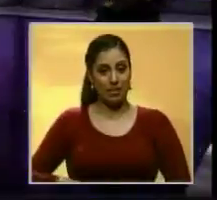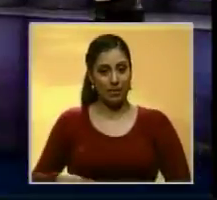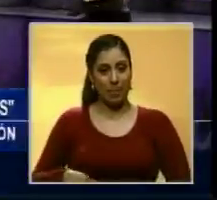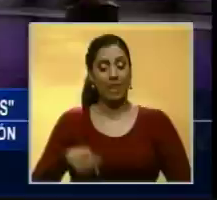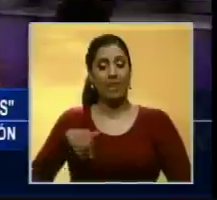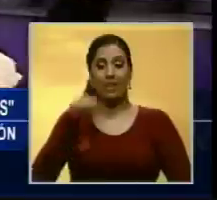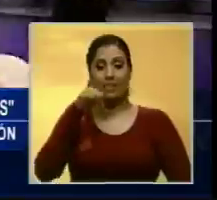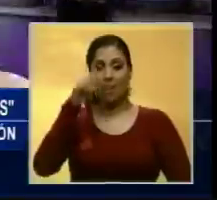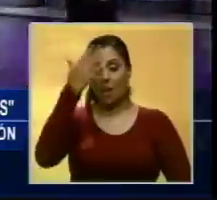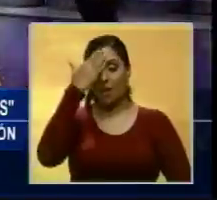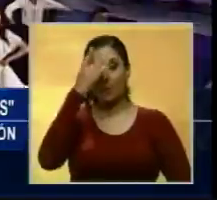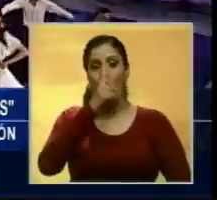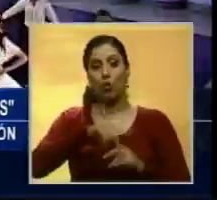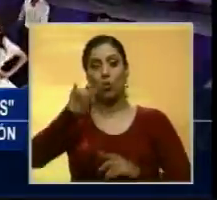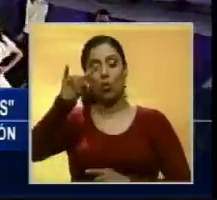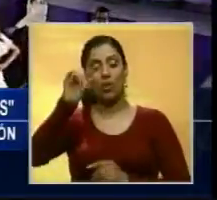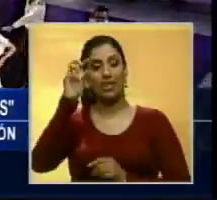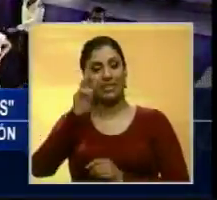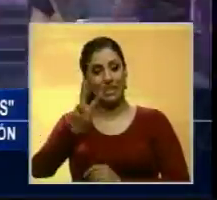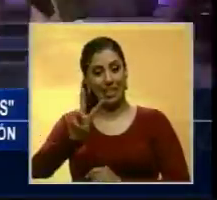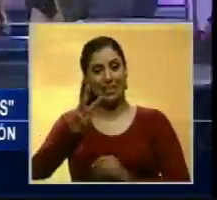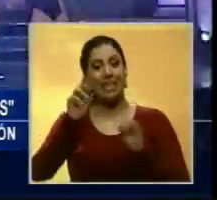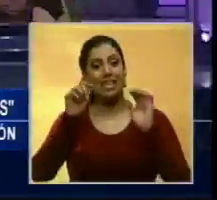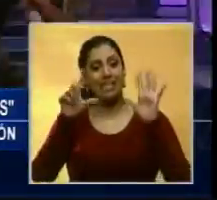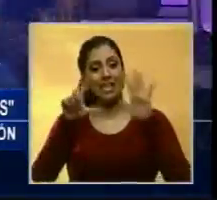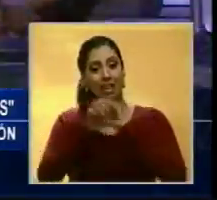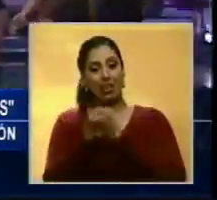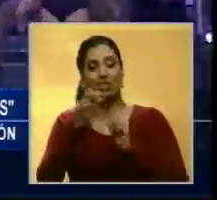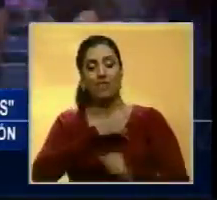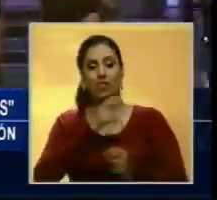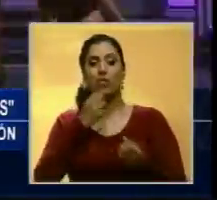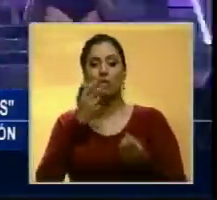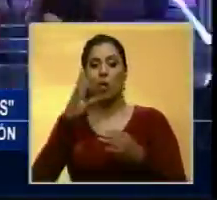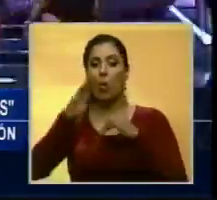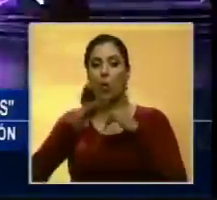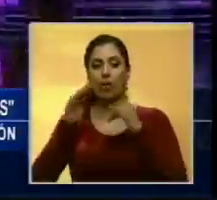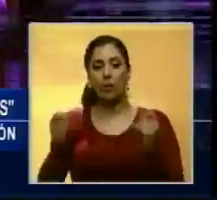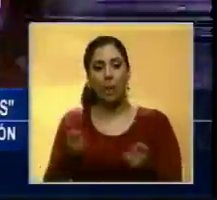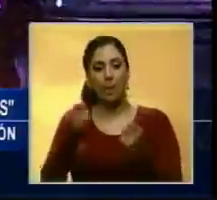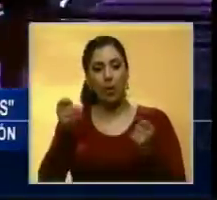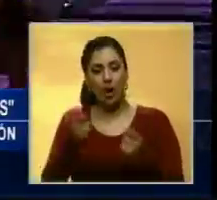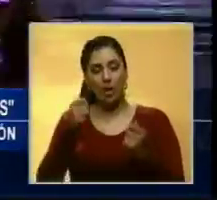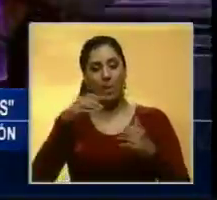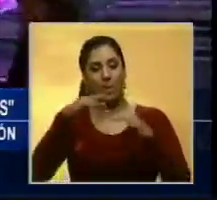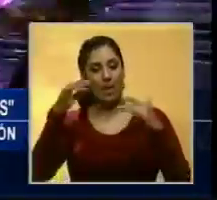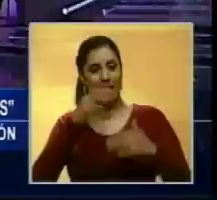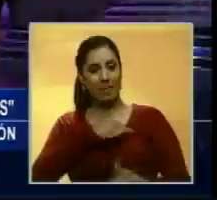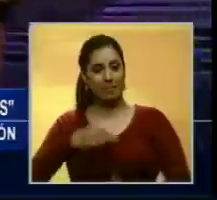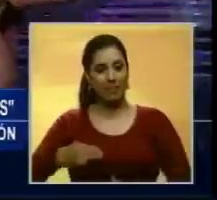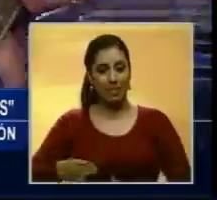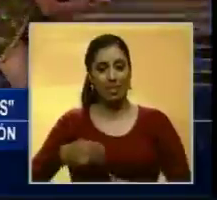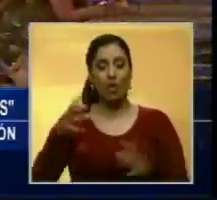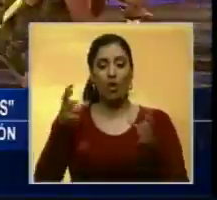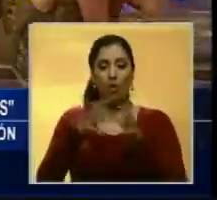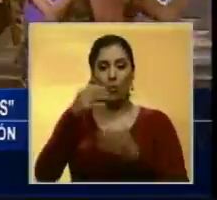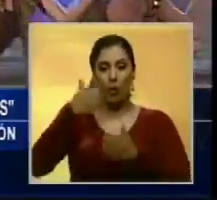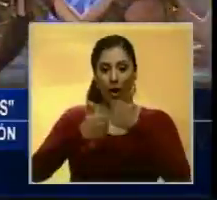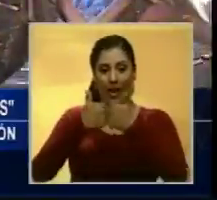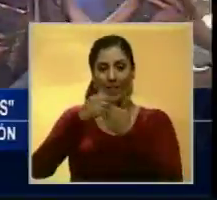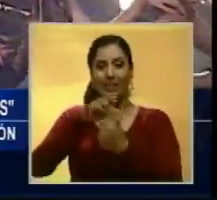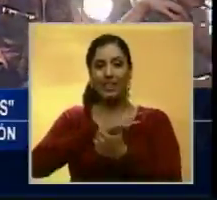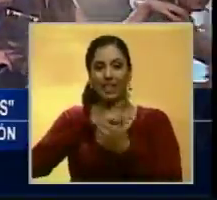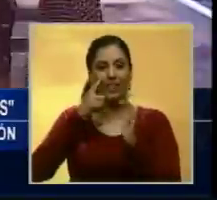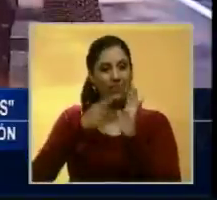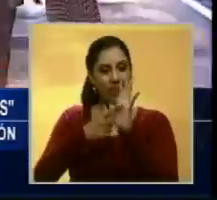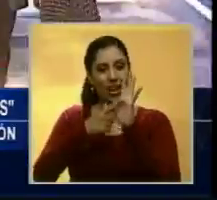Este sábado 1 y el lunes 3 a las 7 de la noche Venevisión transmitirá los últimos programas de La Magia de Ser Miss, con el grupo de candidatas que quedan